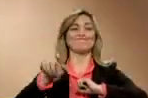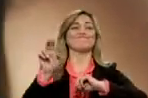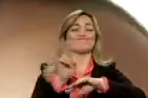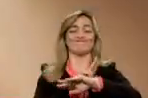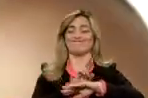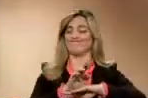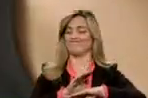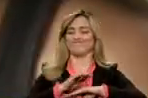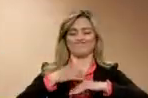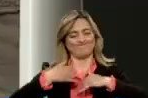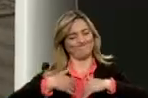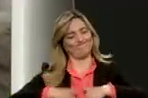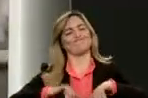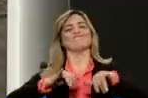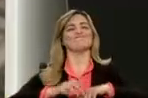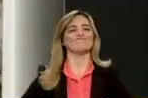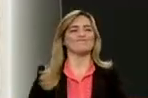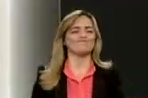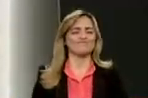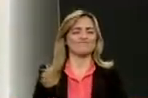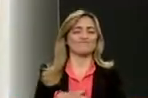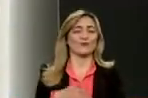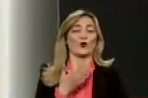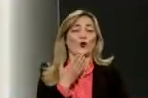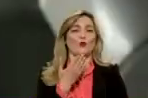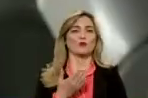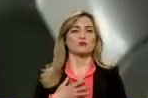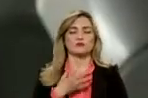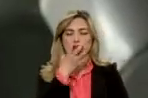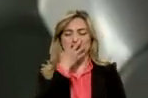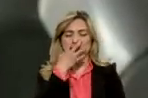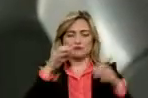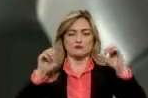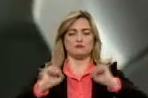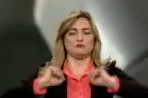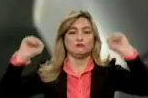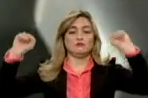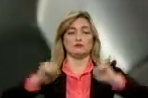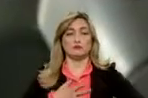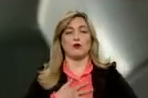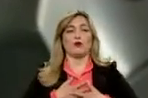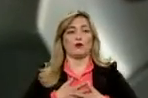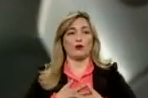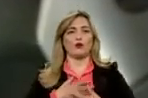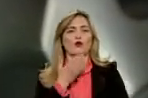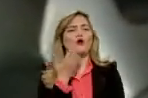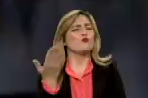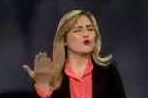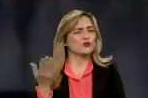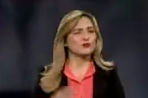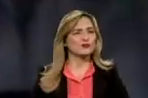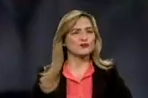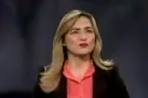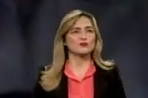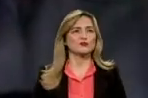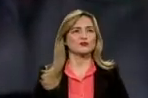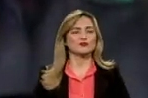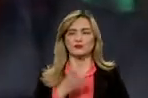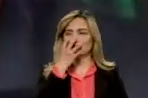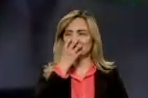todo momento. Surgen entonces dudas de cómo hacer ejercicio usando este tipo de implemento. La